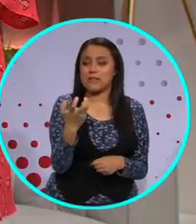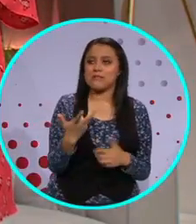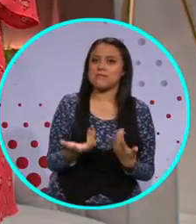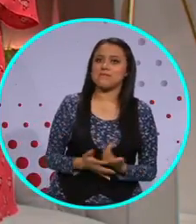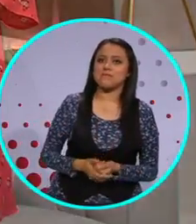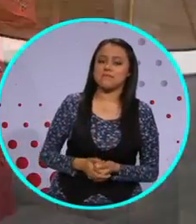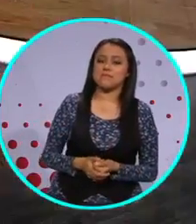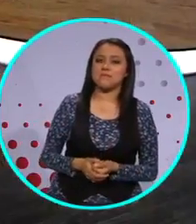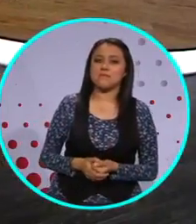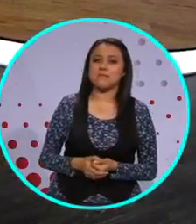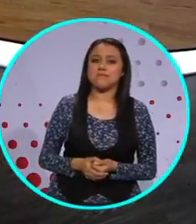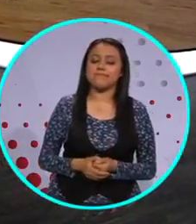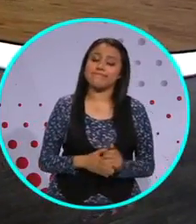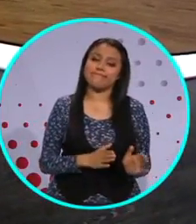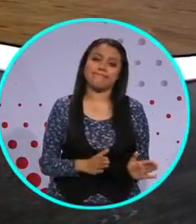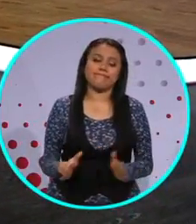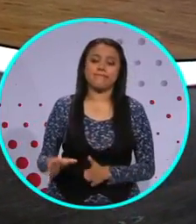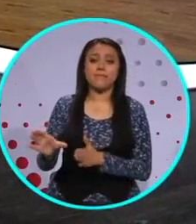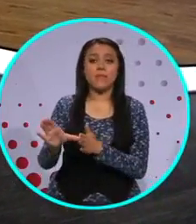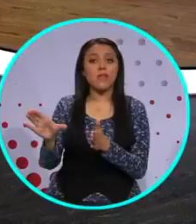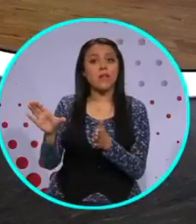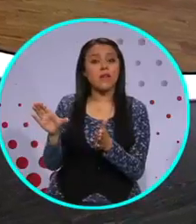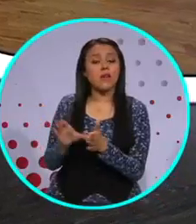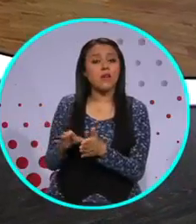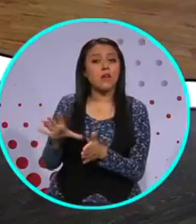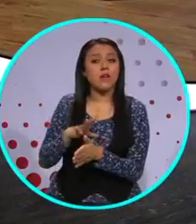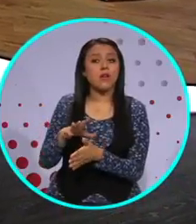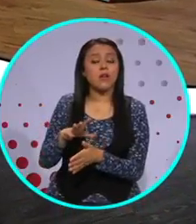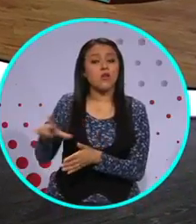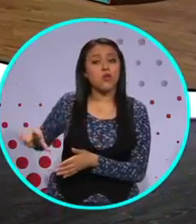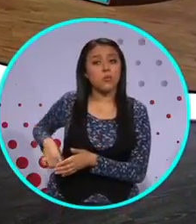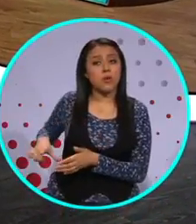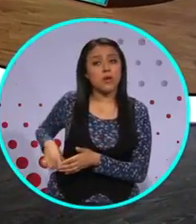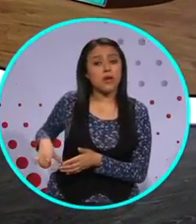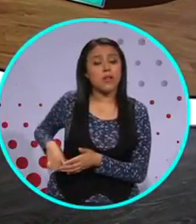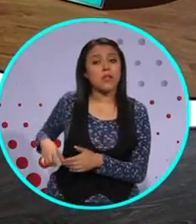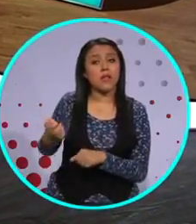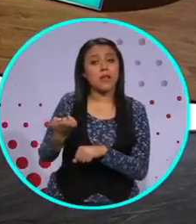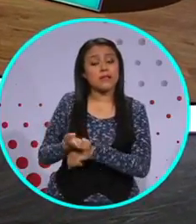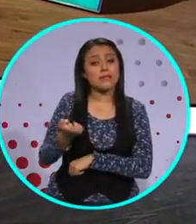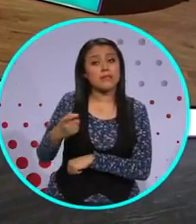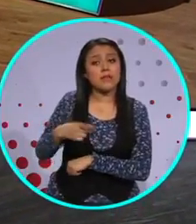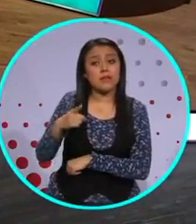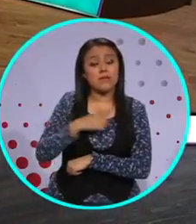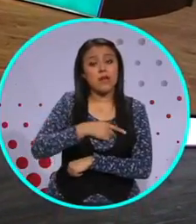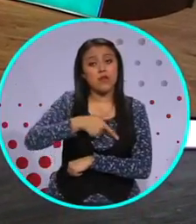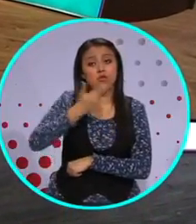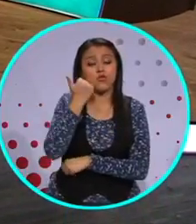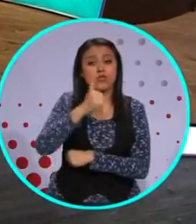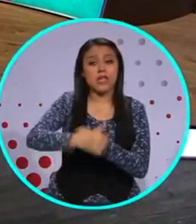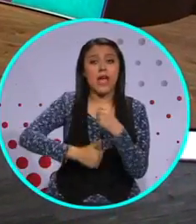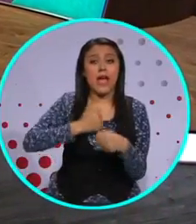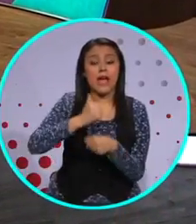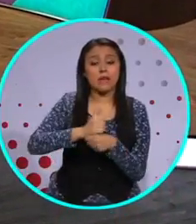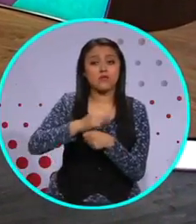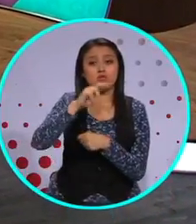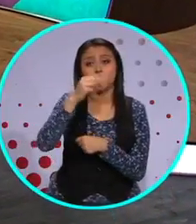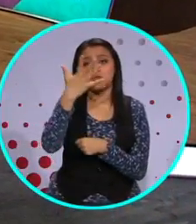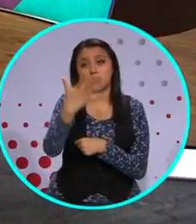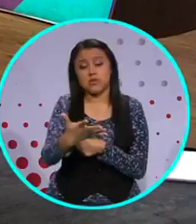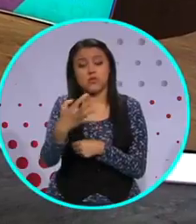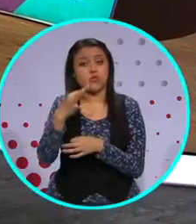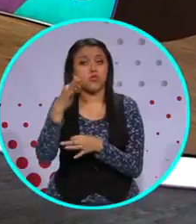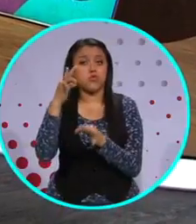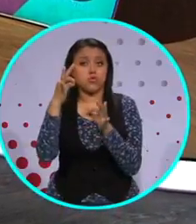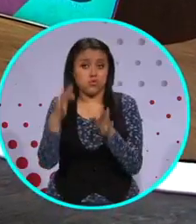inconstitucional la reforma para establecer que la residencia para ser gobernador del estado tendría que ser de 12 años y no cinco como estaba